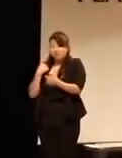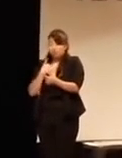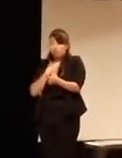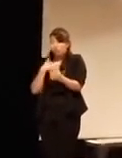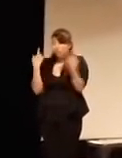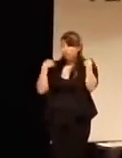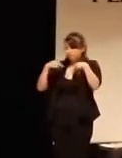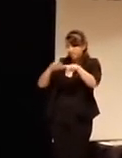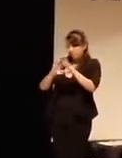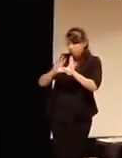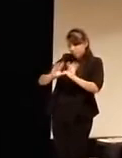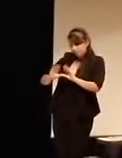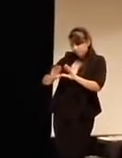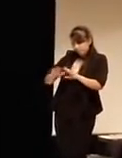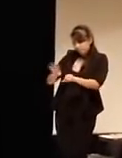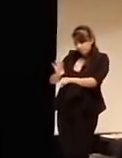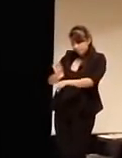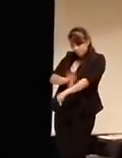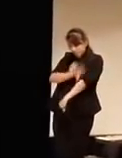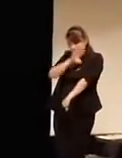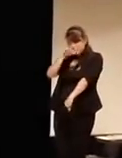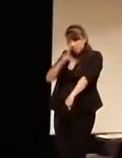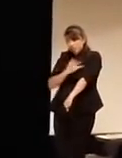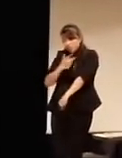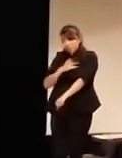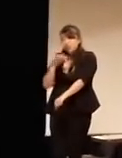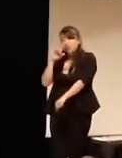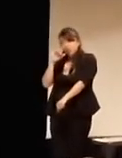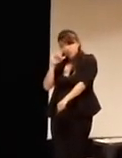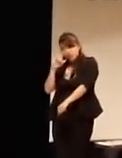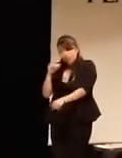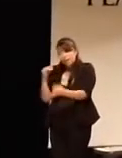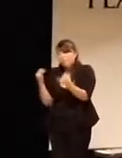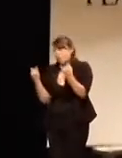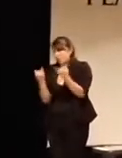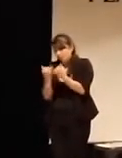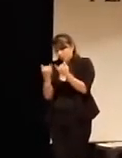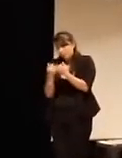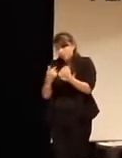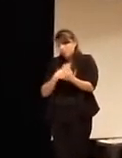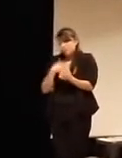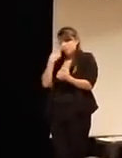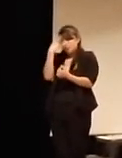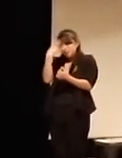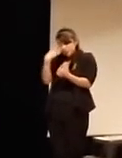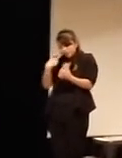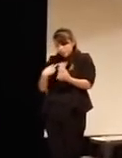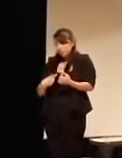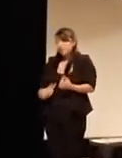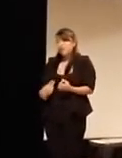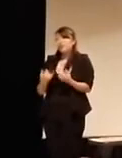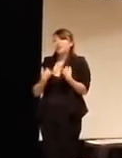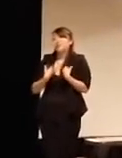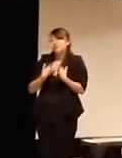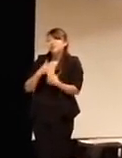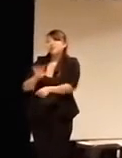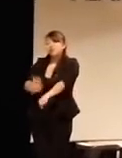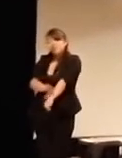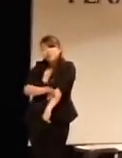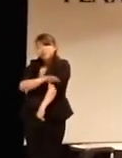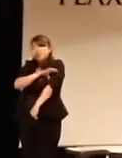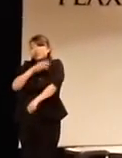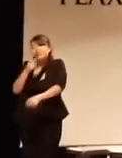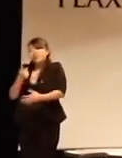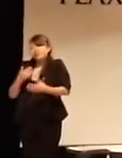tarea docente también está incluida en las emociones y que éstas no se reconocen en